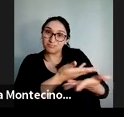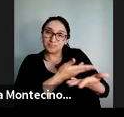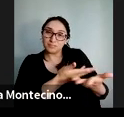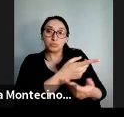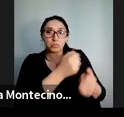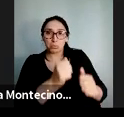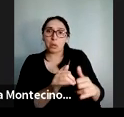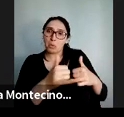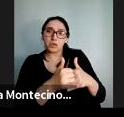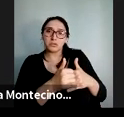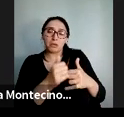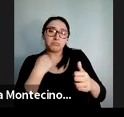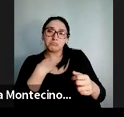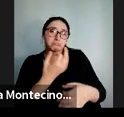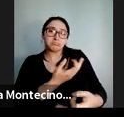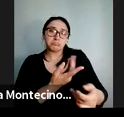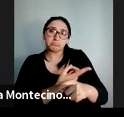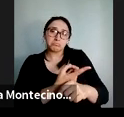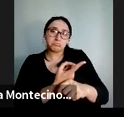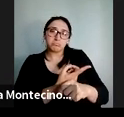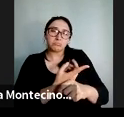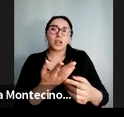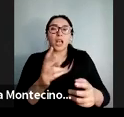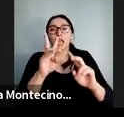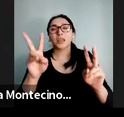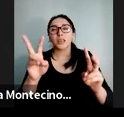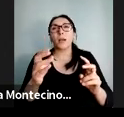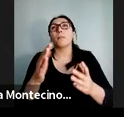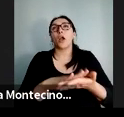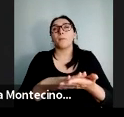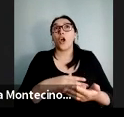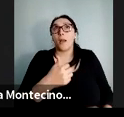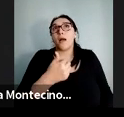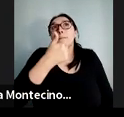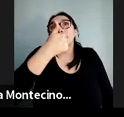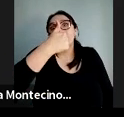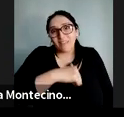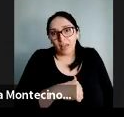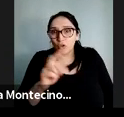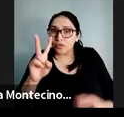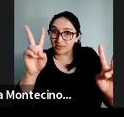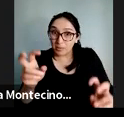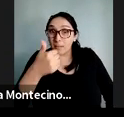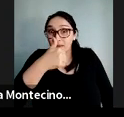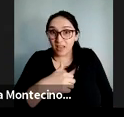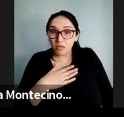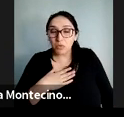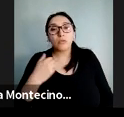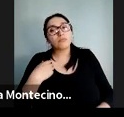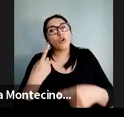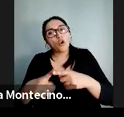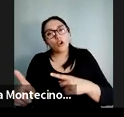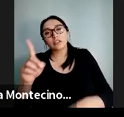puedo utilizar WhatsApp. O sea, vayamos teniendo capas también de información y de cómo nos vamos vinculando en estos espacios,